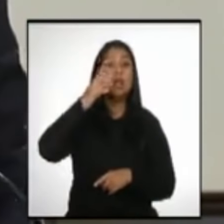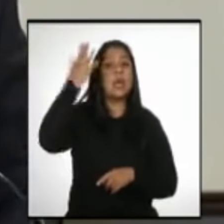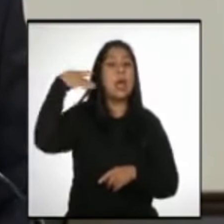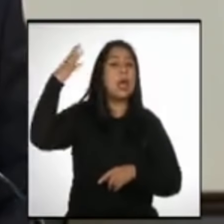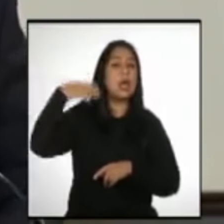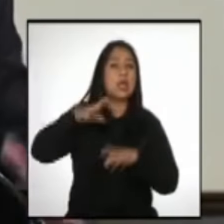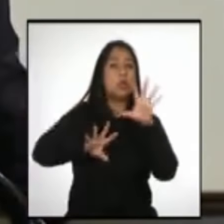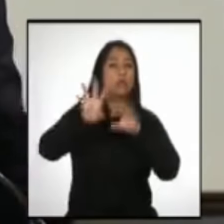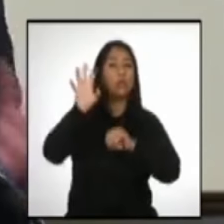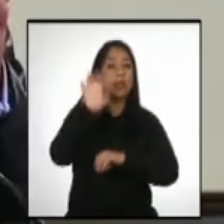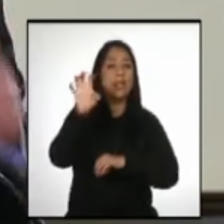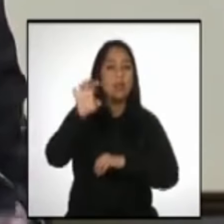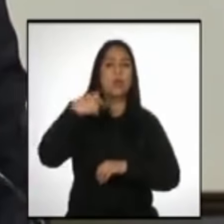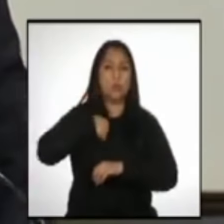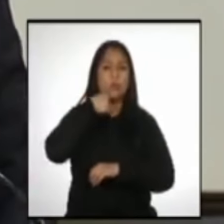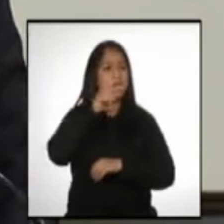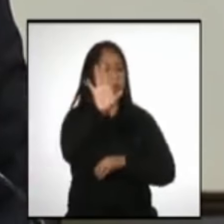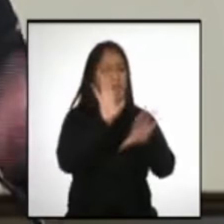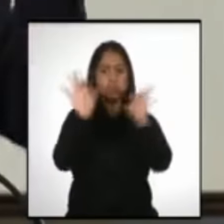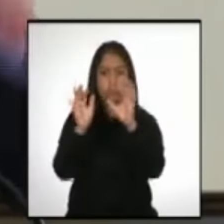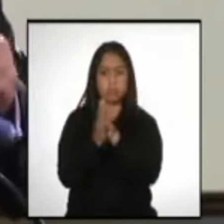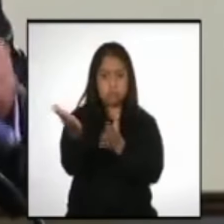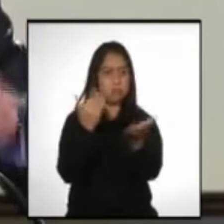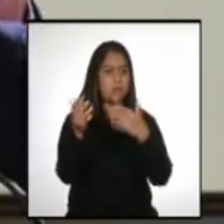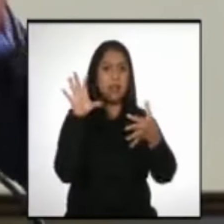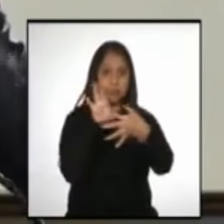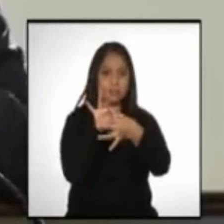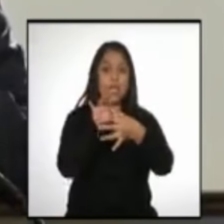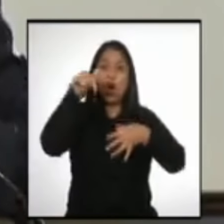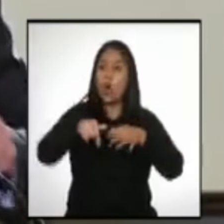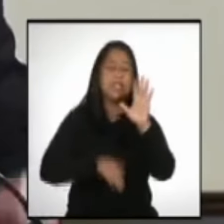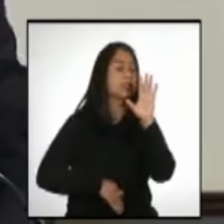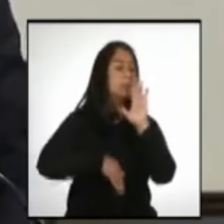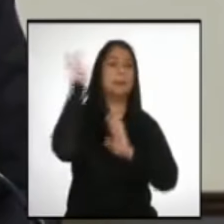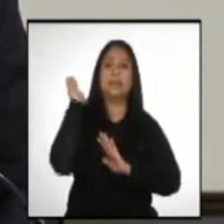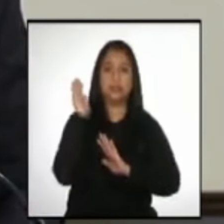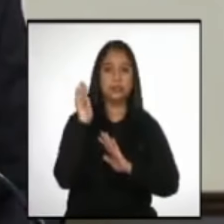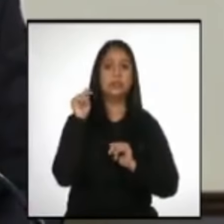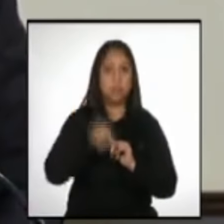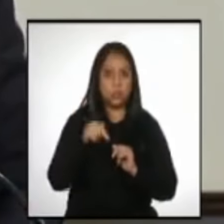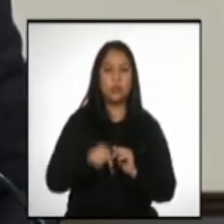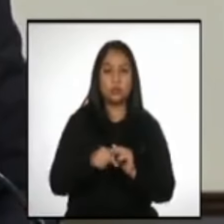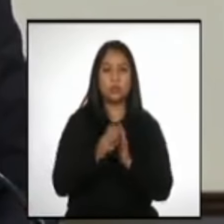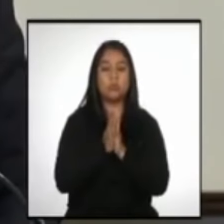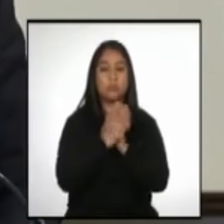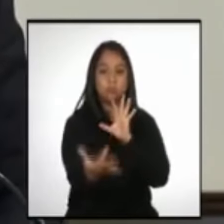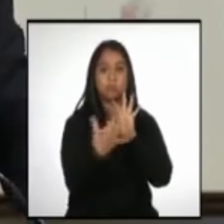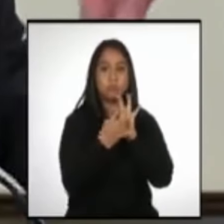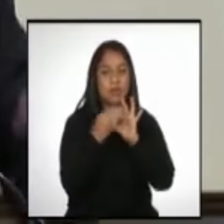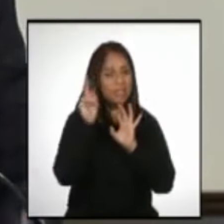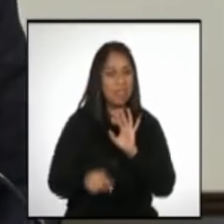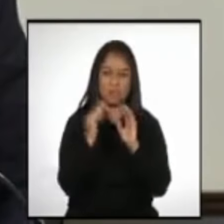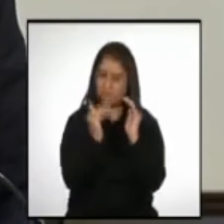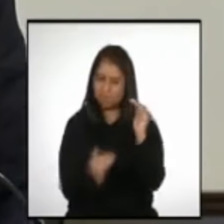14 de enero, en donde hacíamos la invitación a unirnos, hoy es más que nunca esa unión. Hoy la unión tiene que ser